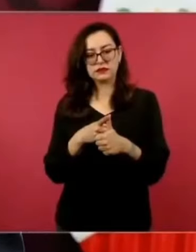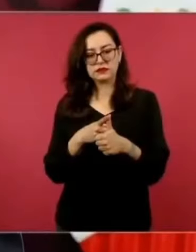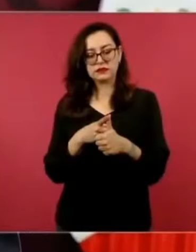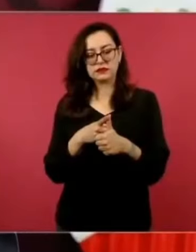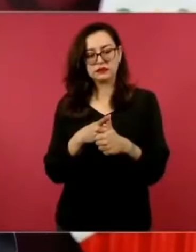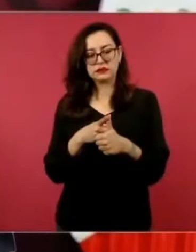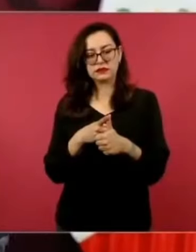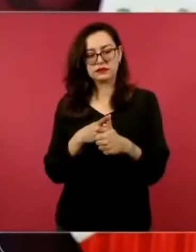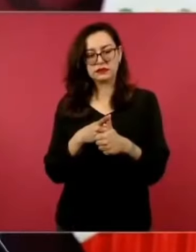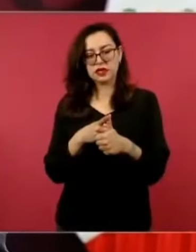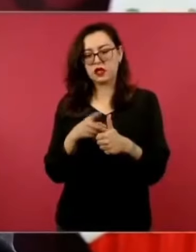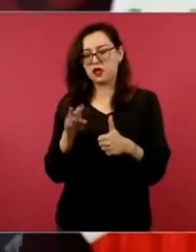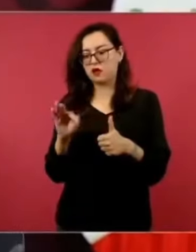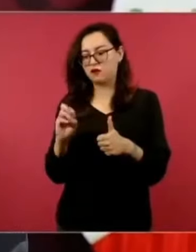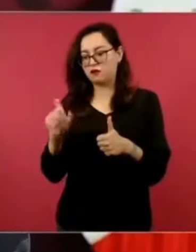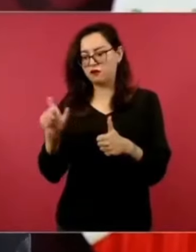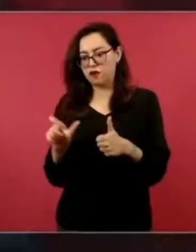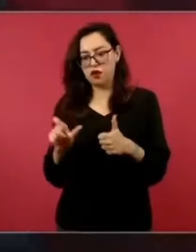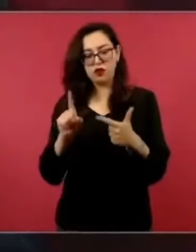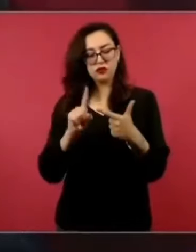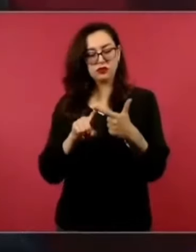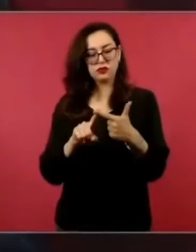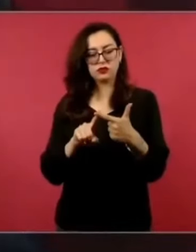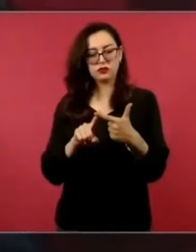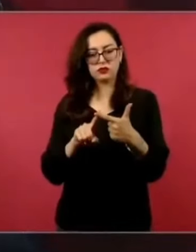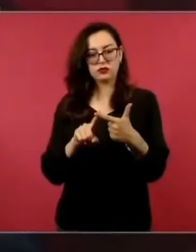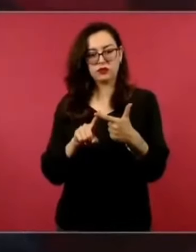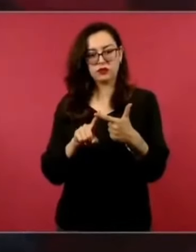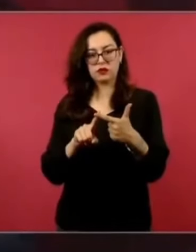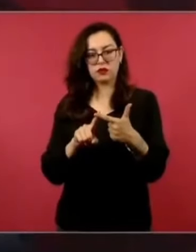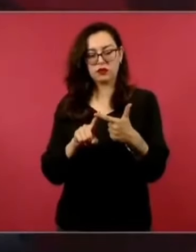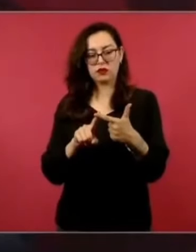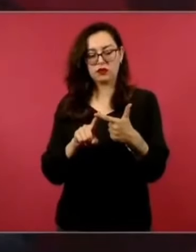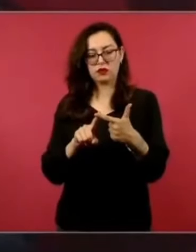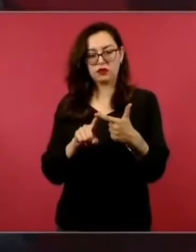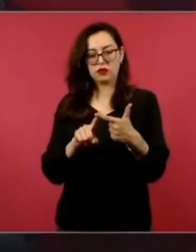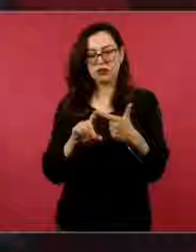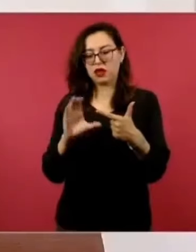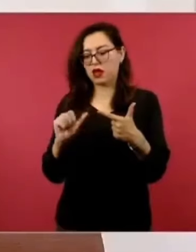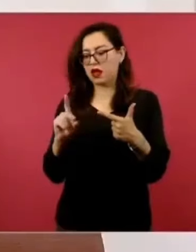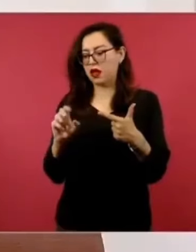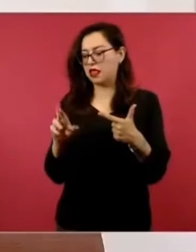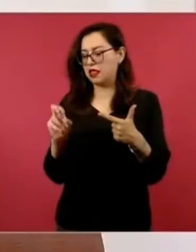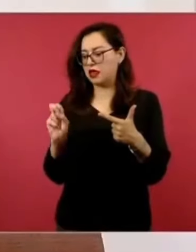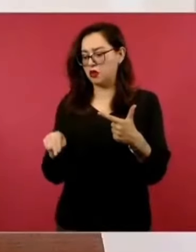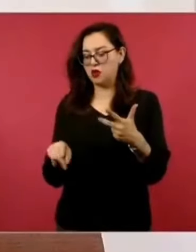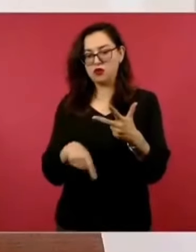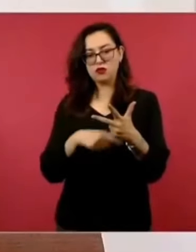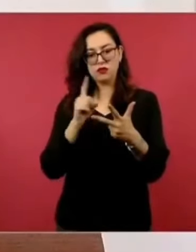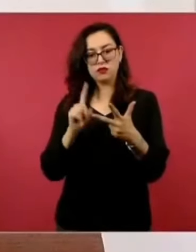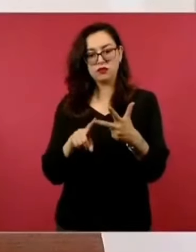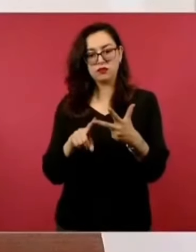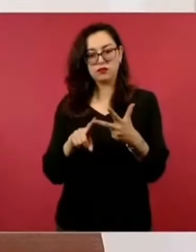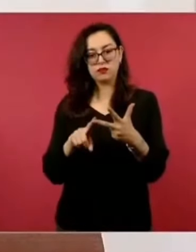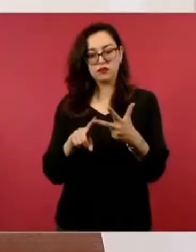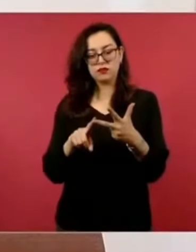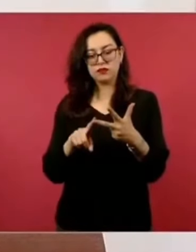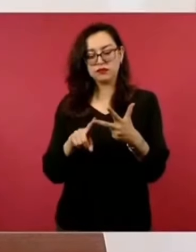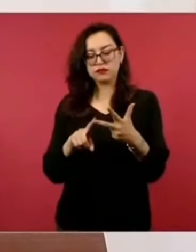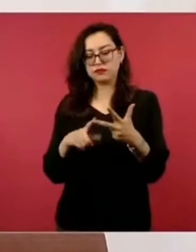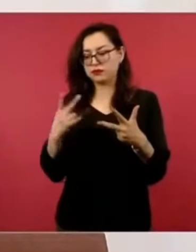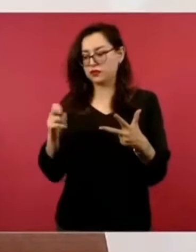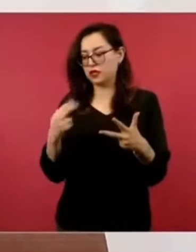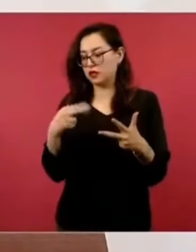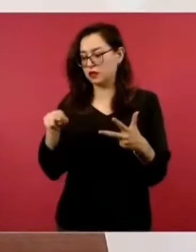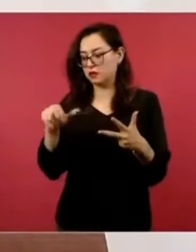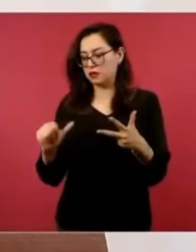devaluó Vicente Fox lo devaluó Felipe Calderón lo devaluó